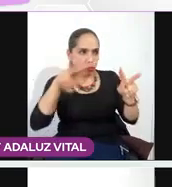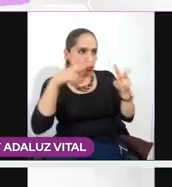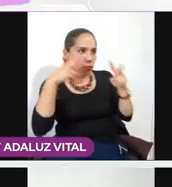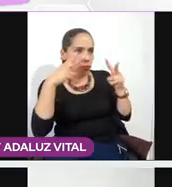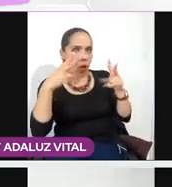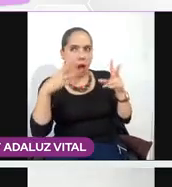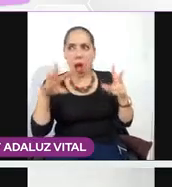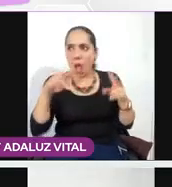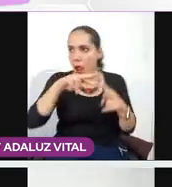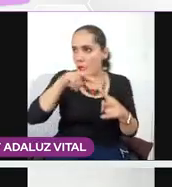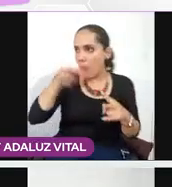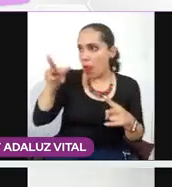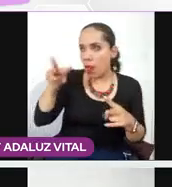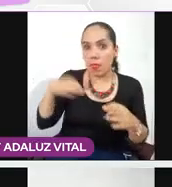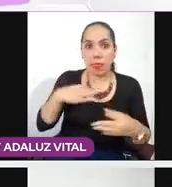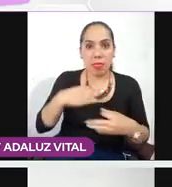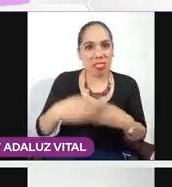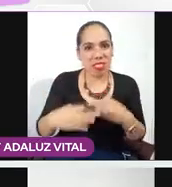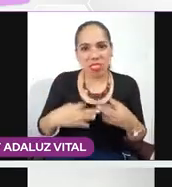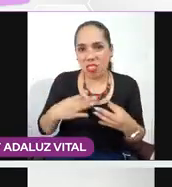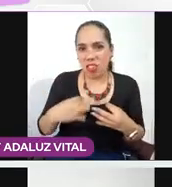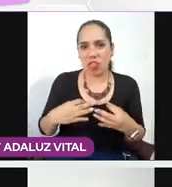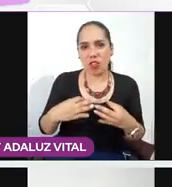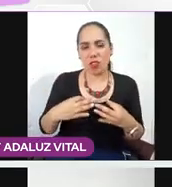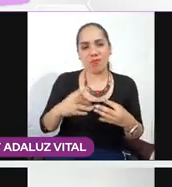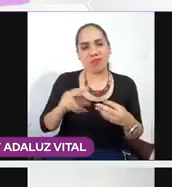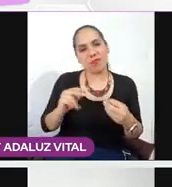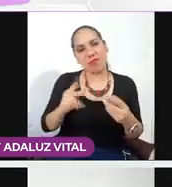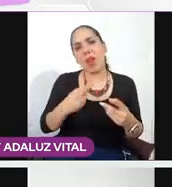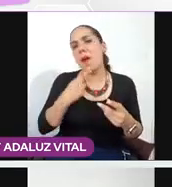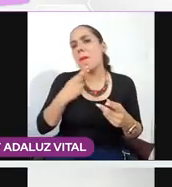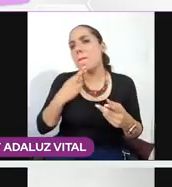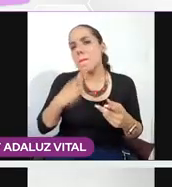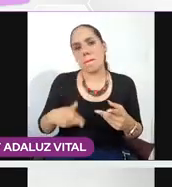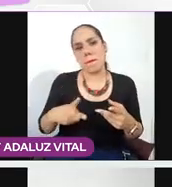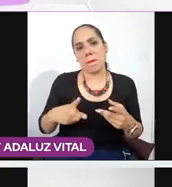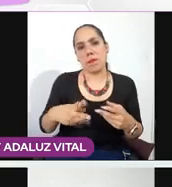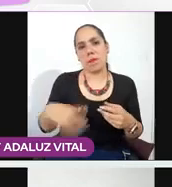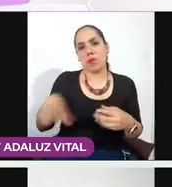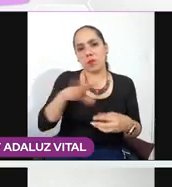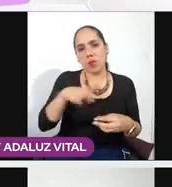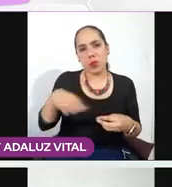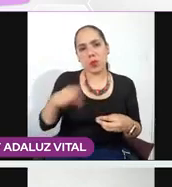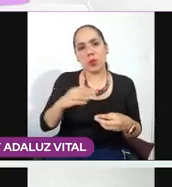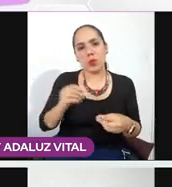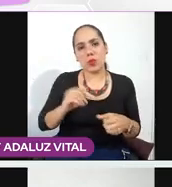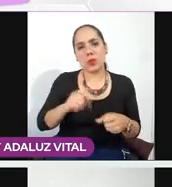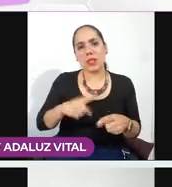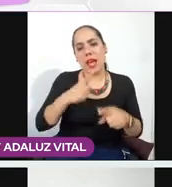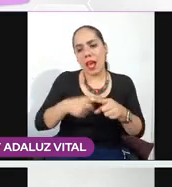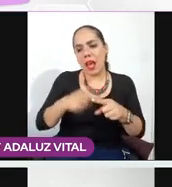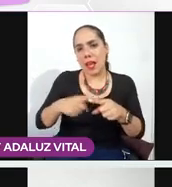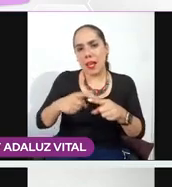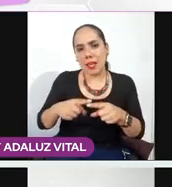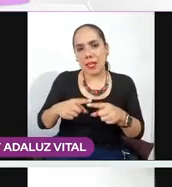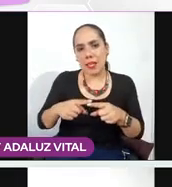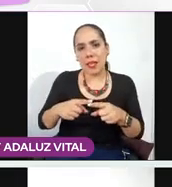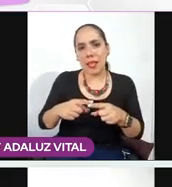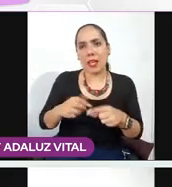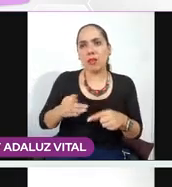¿no? Eso no es, pues eso no nos ayuda. Entonces, en la terapia, pues vas descubriendo quiénes sí pueden